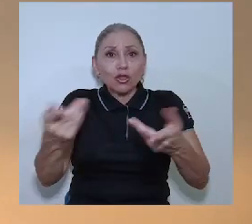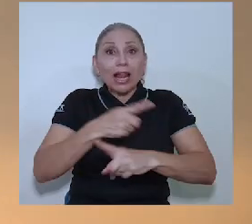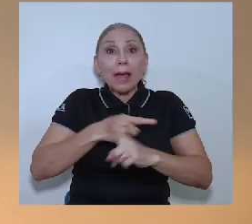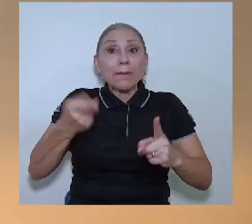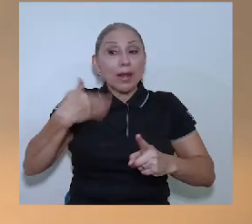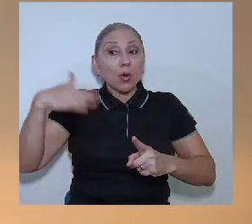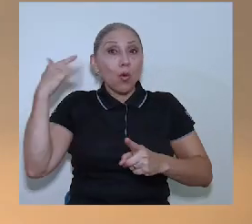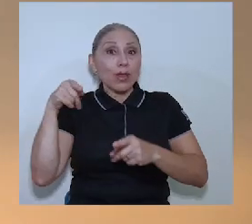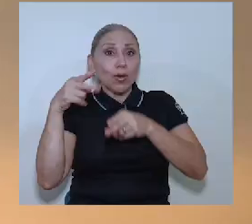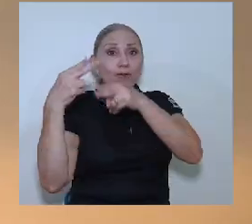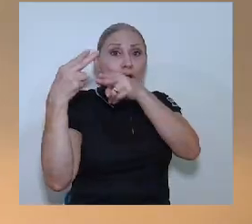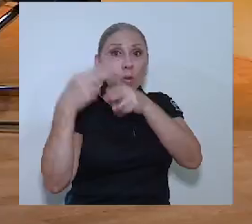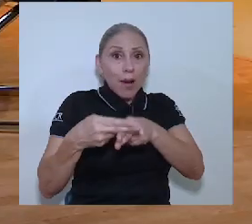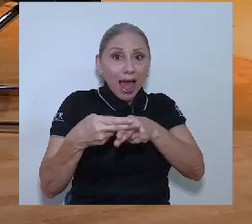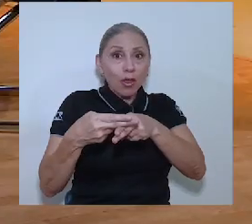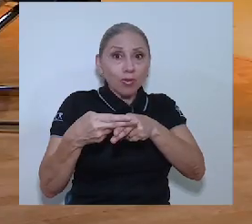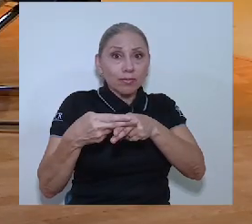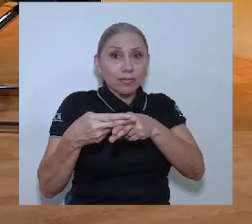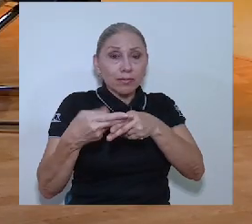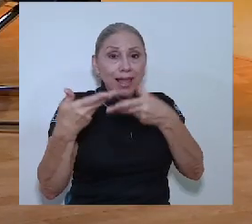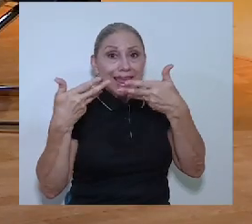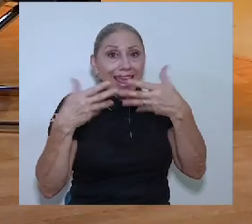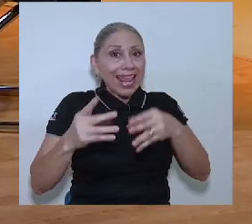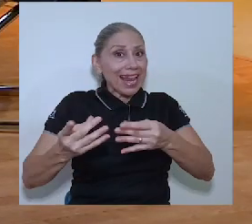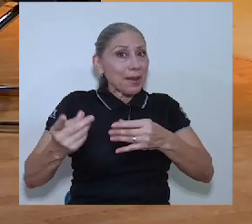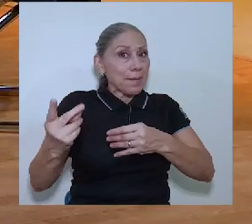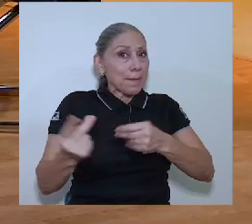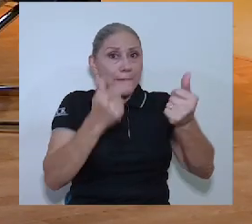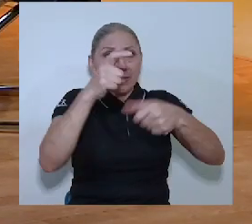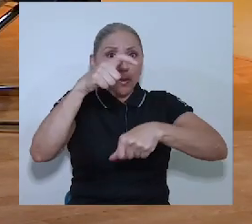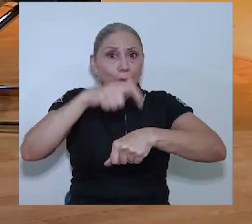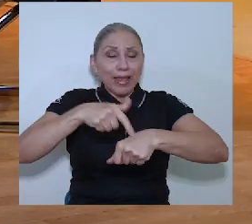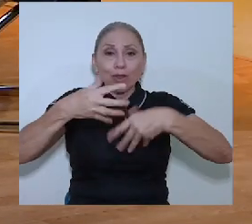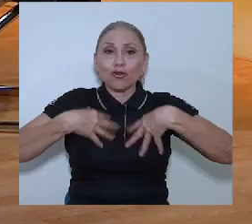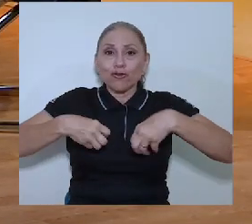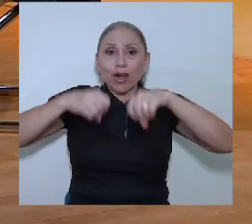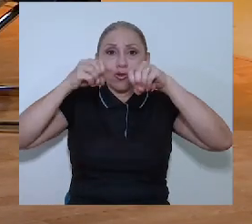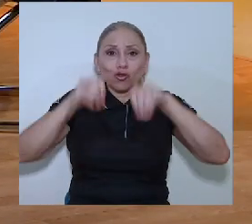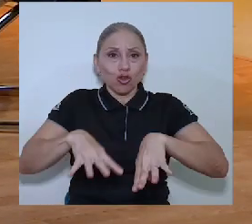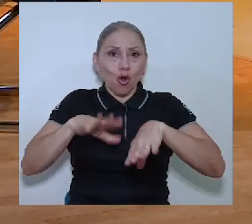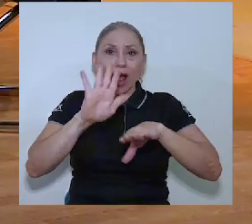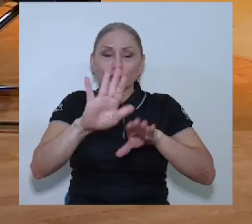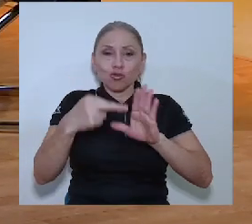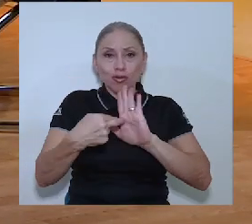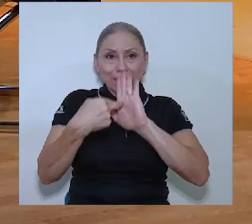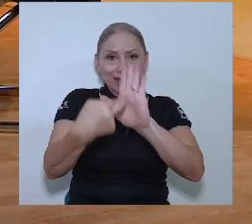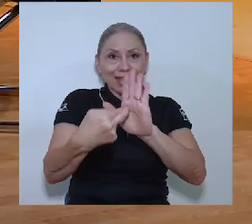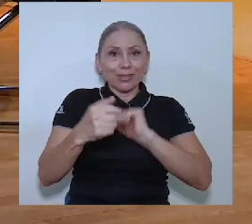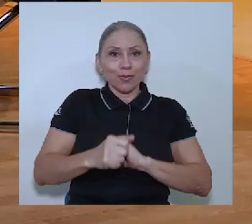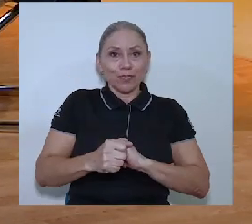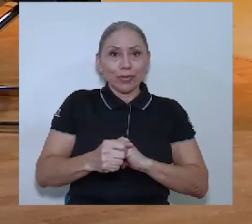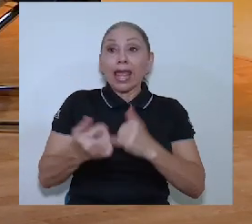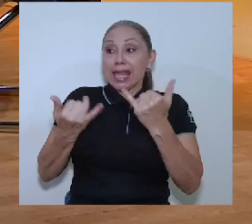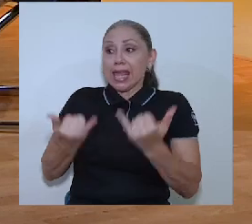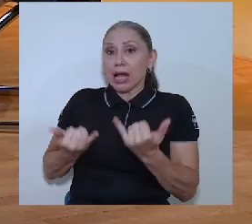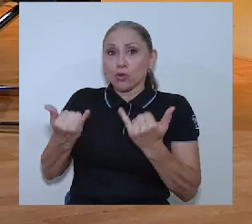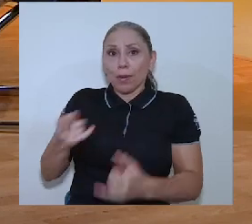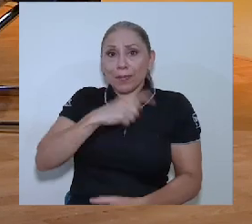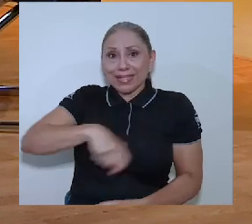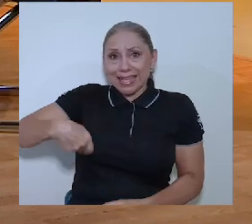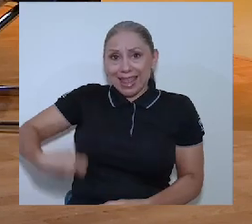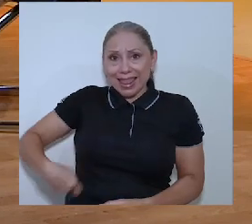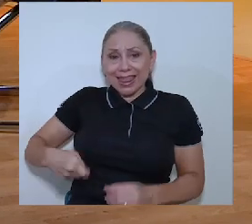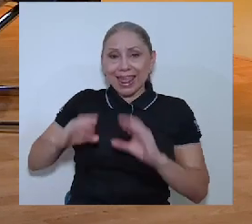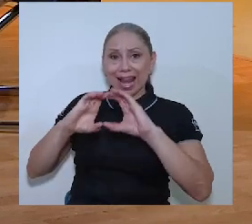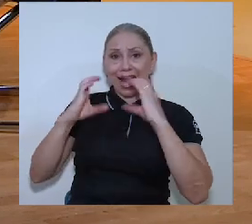o anunciado, de inmediato renunció a su representación, y el actual presidente de la